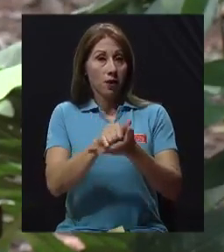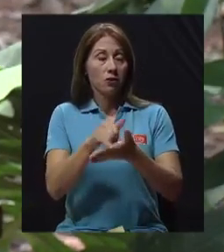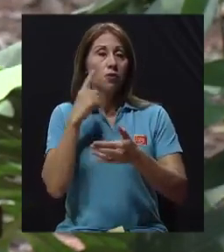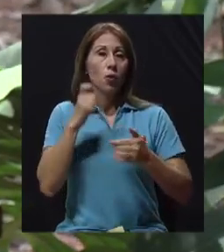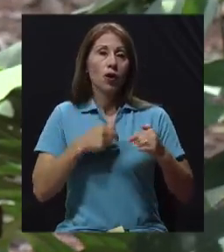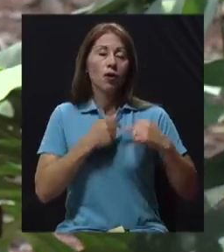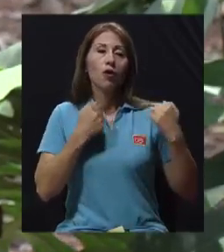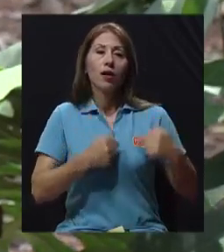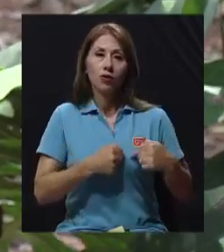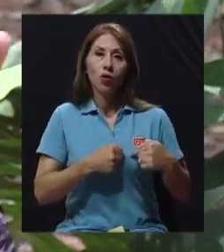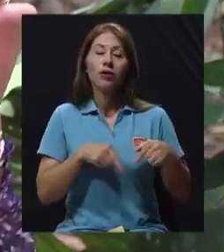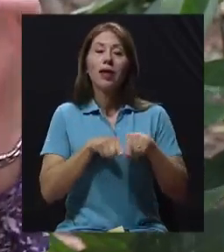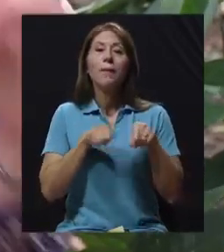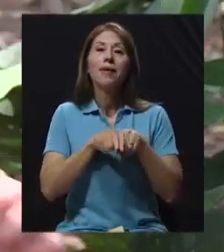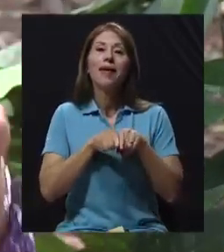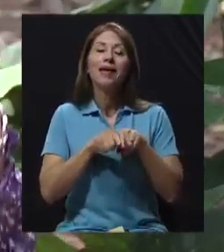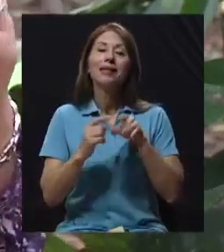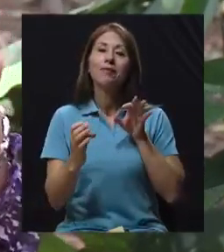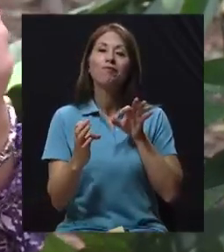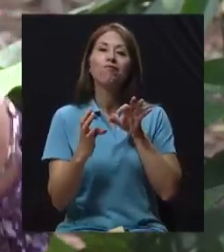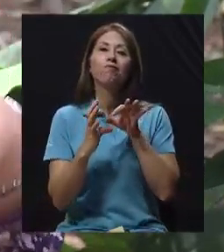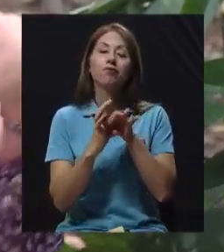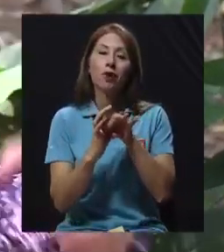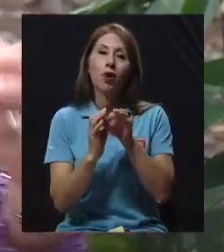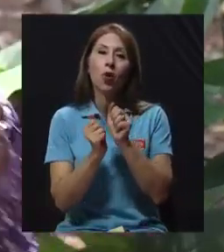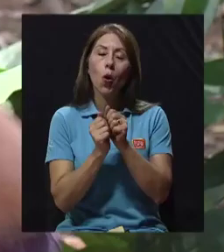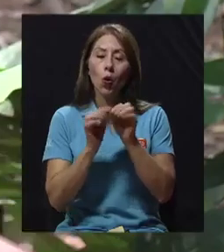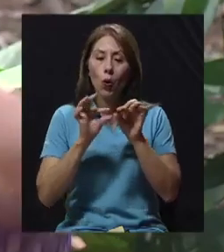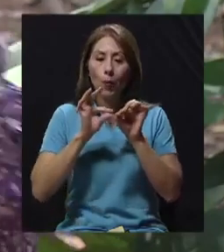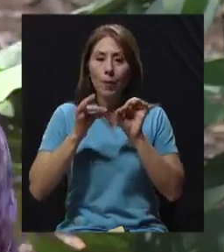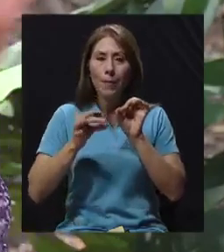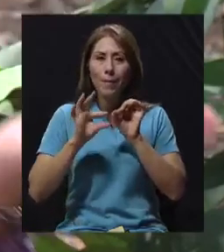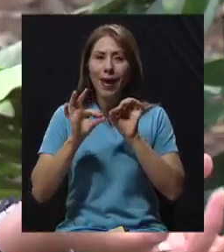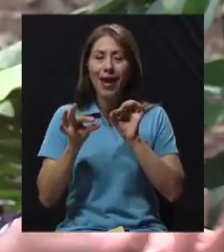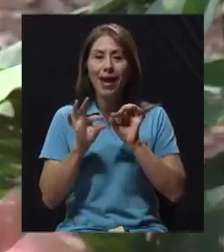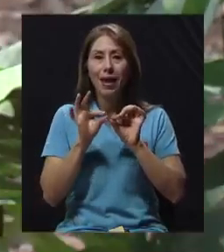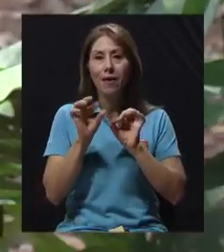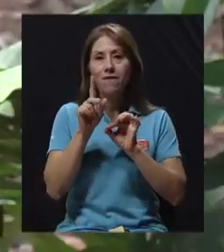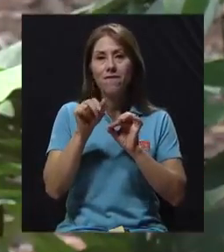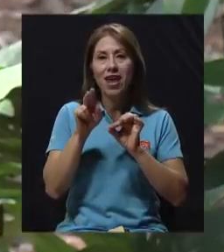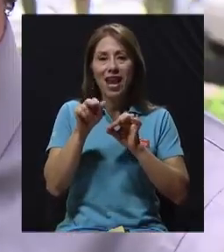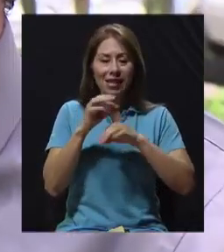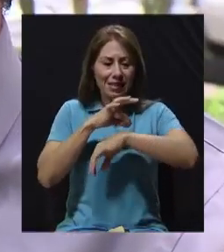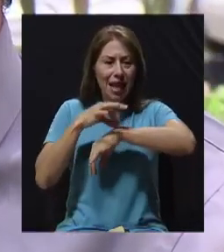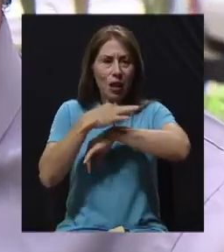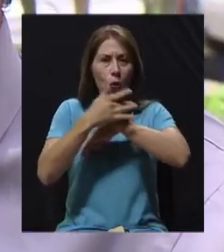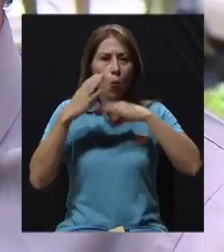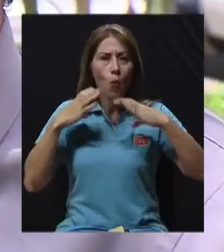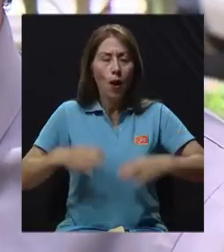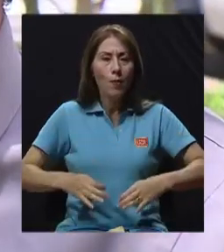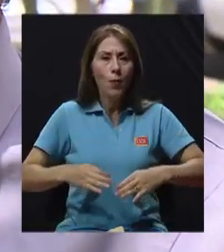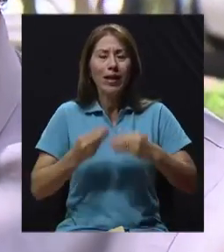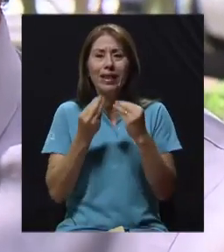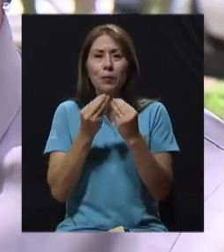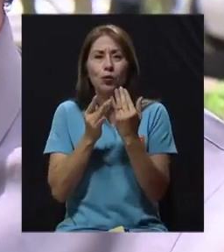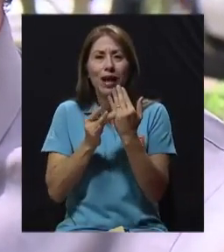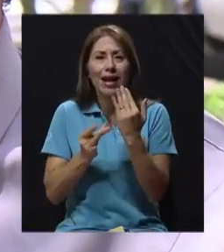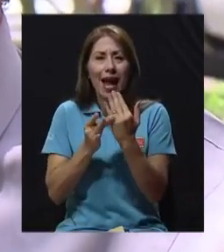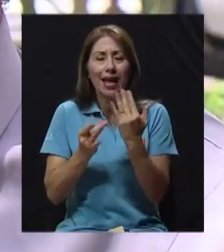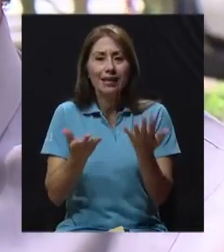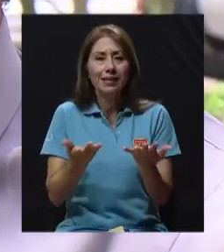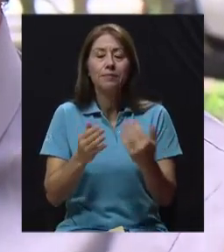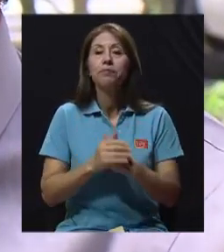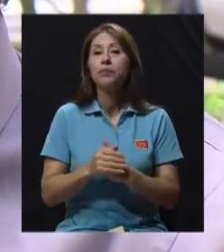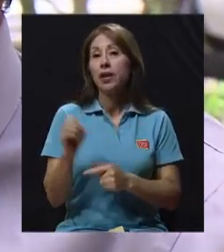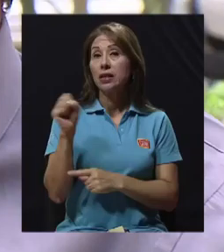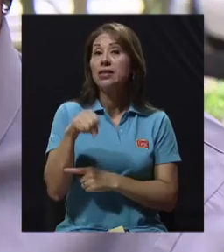que el corazón va ligado también con estas venas que están llenas de grasa y demás. Sí, digamos,